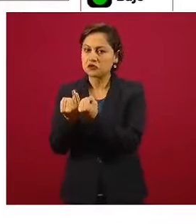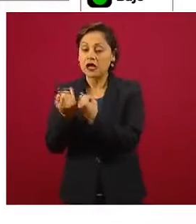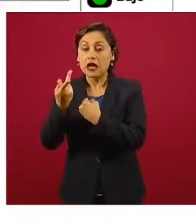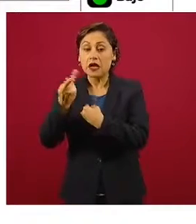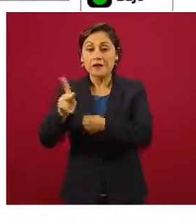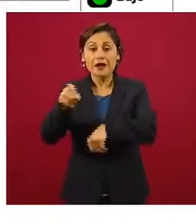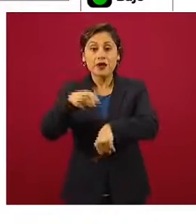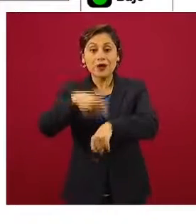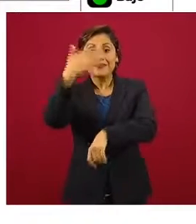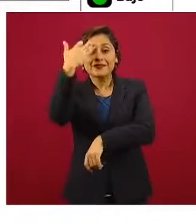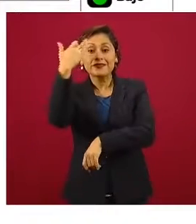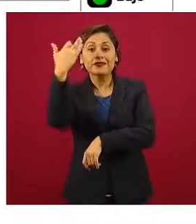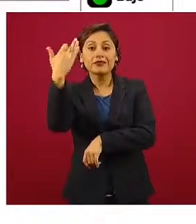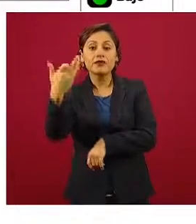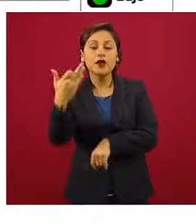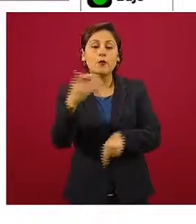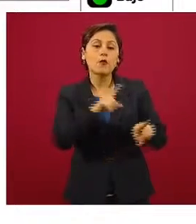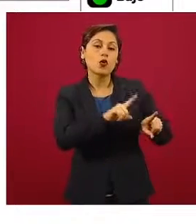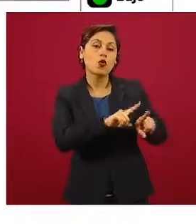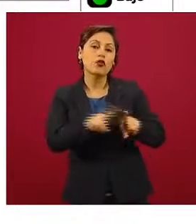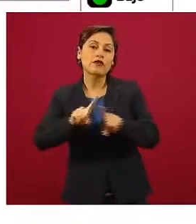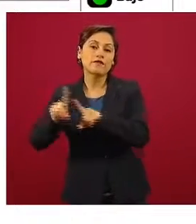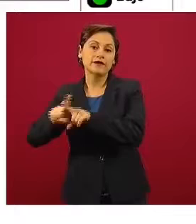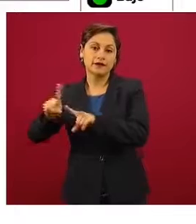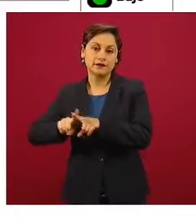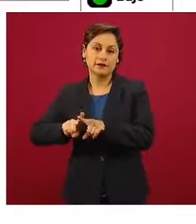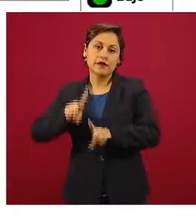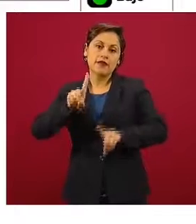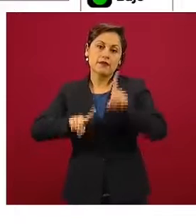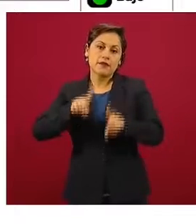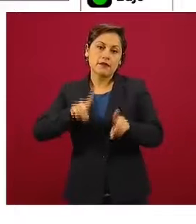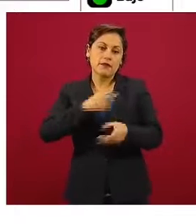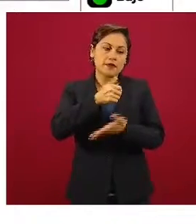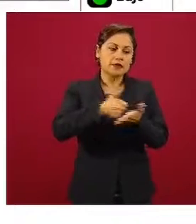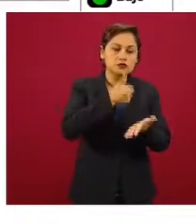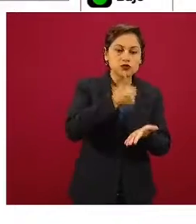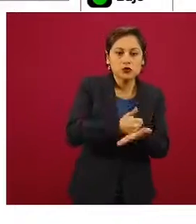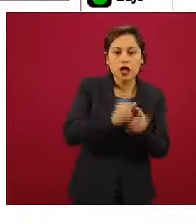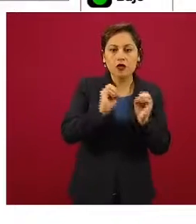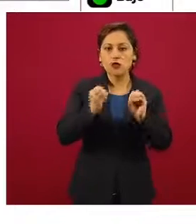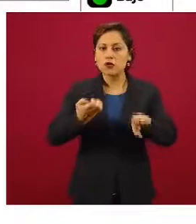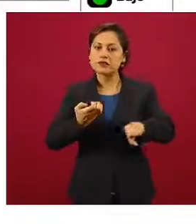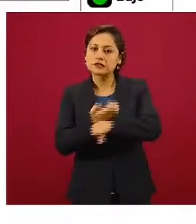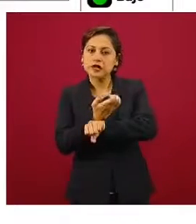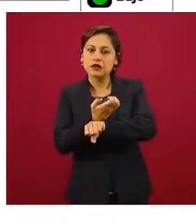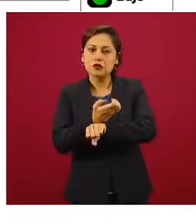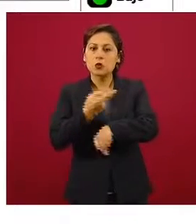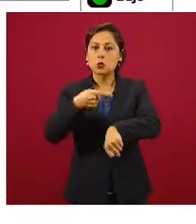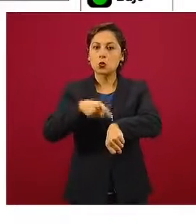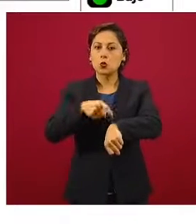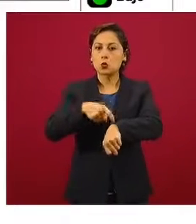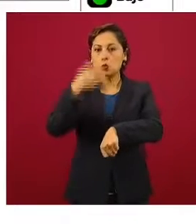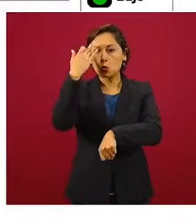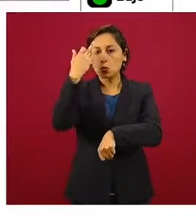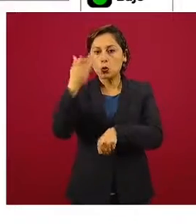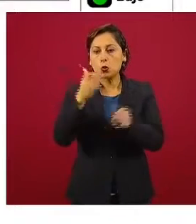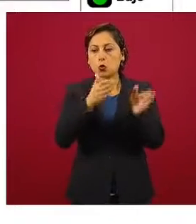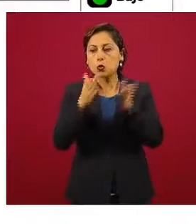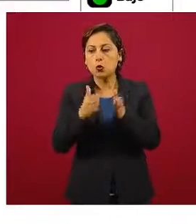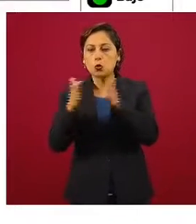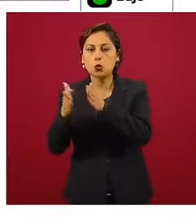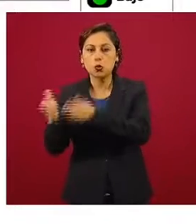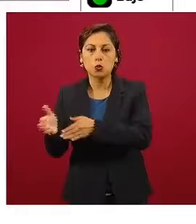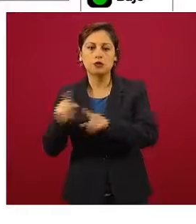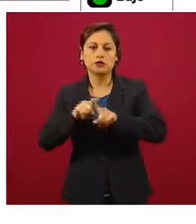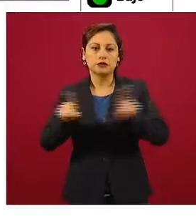en cada estado o en cada ciudad grande, sino que ciudades grandes o